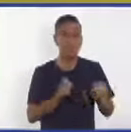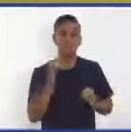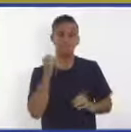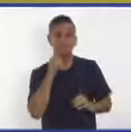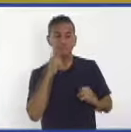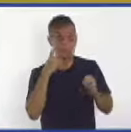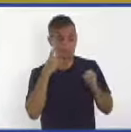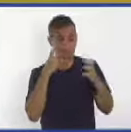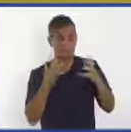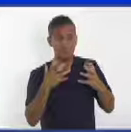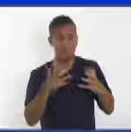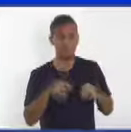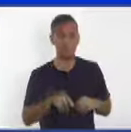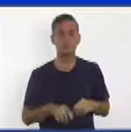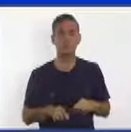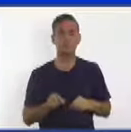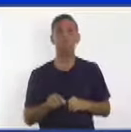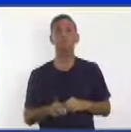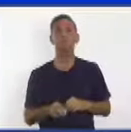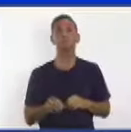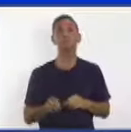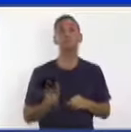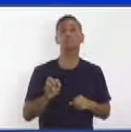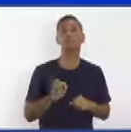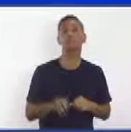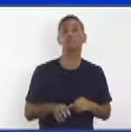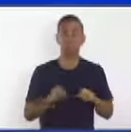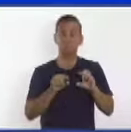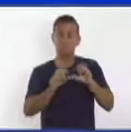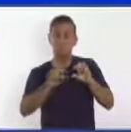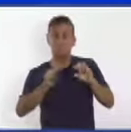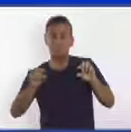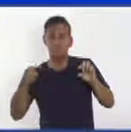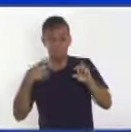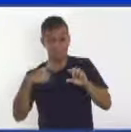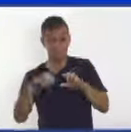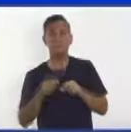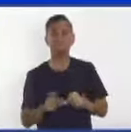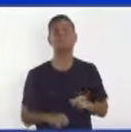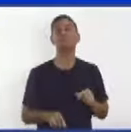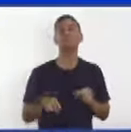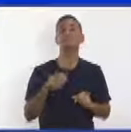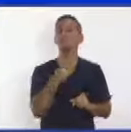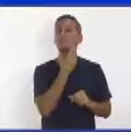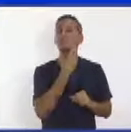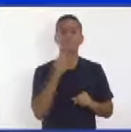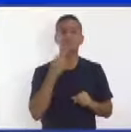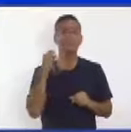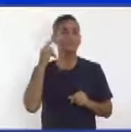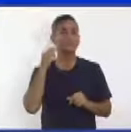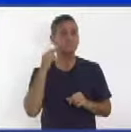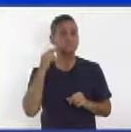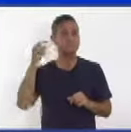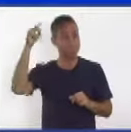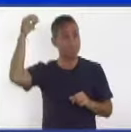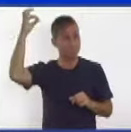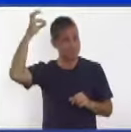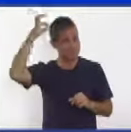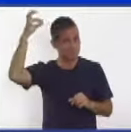van a poder realizar después de que lo lean que comprendan las ideas fundamentales dos actividades